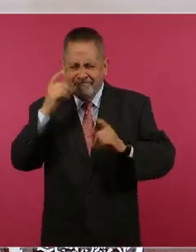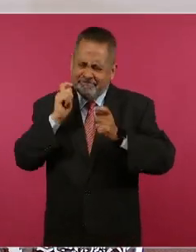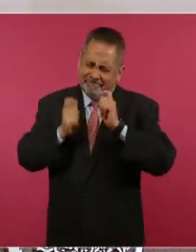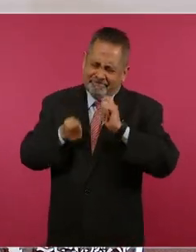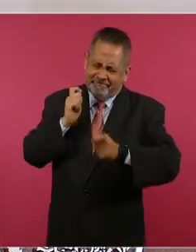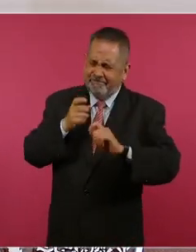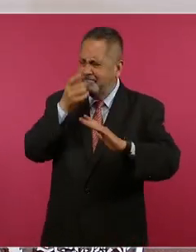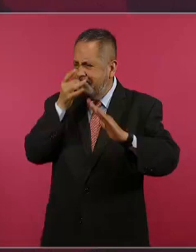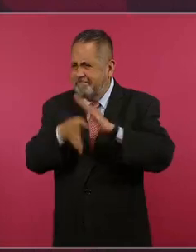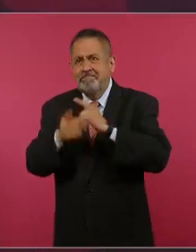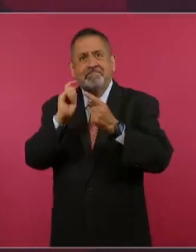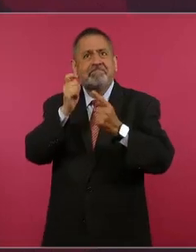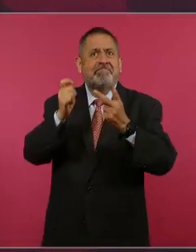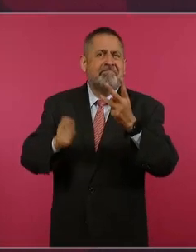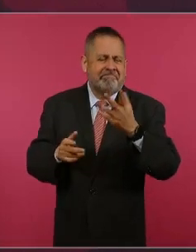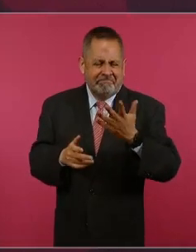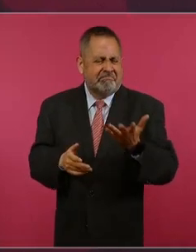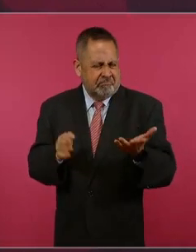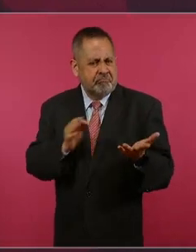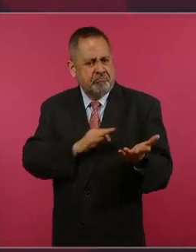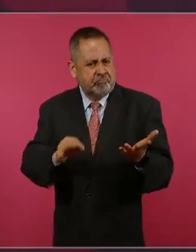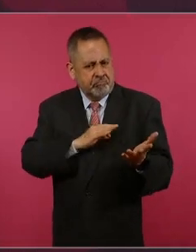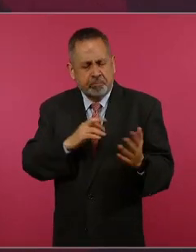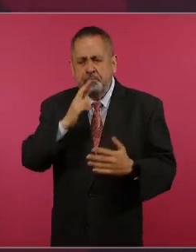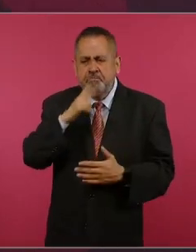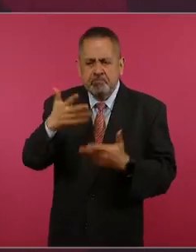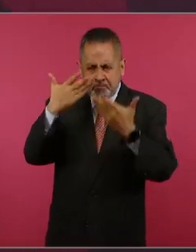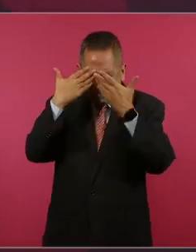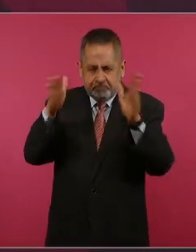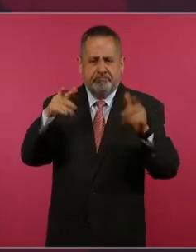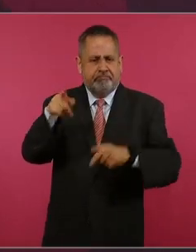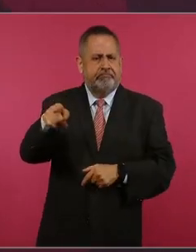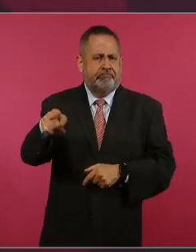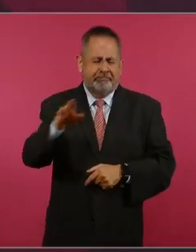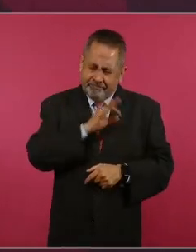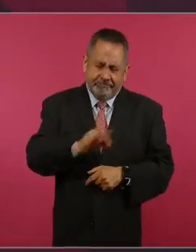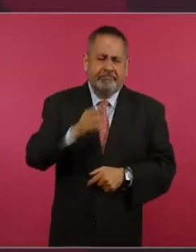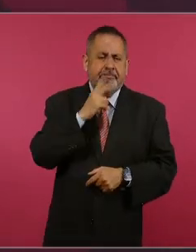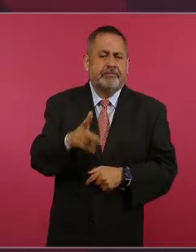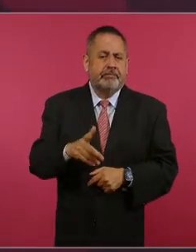Lo que pasa que nos han hecho creer